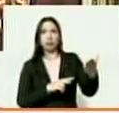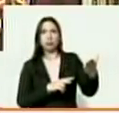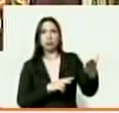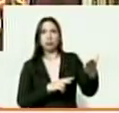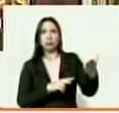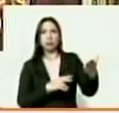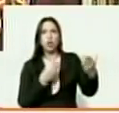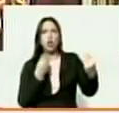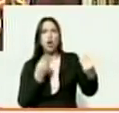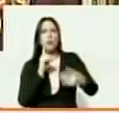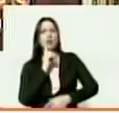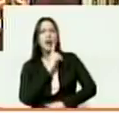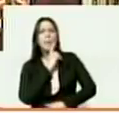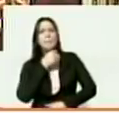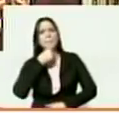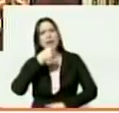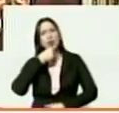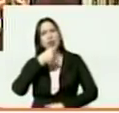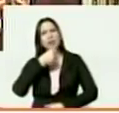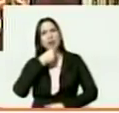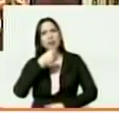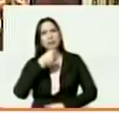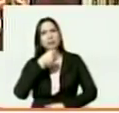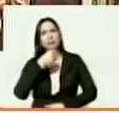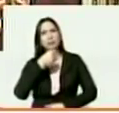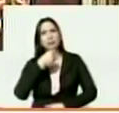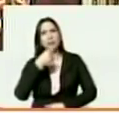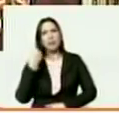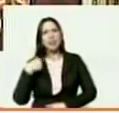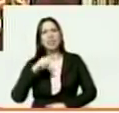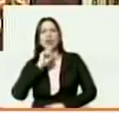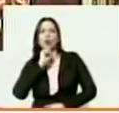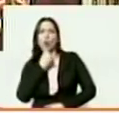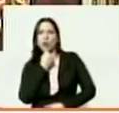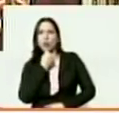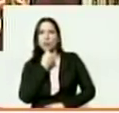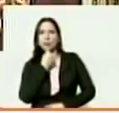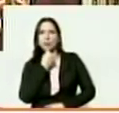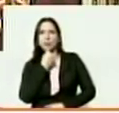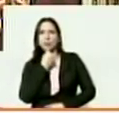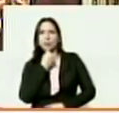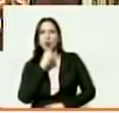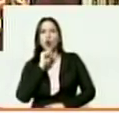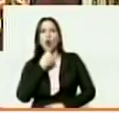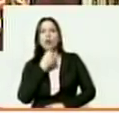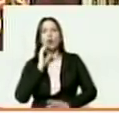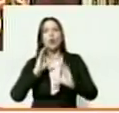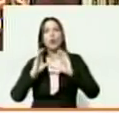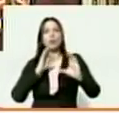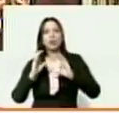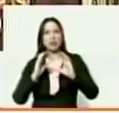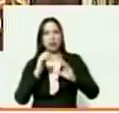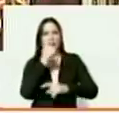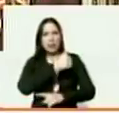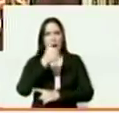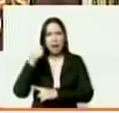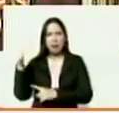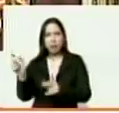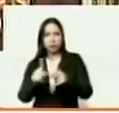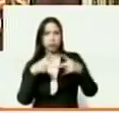¿Cómo es que llaman los periodistas, William? Tienen un código, ¿verdad? Código comunicacional, cada medio.